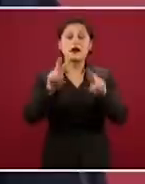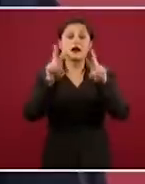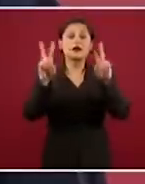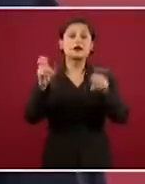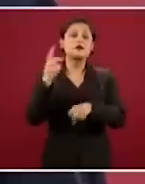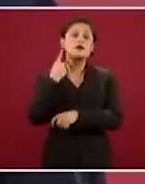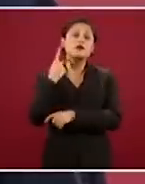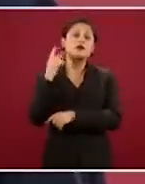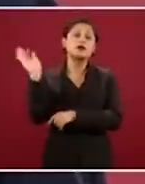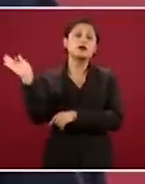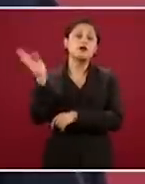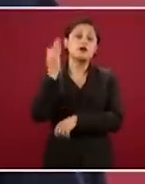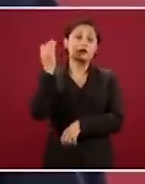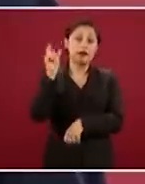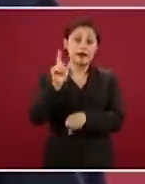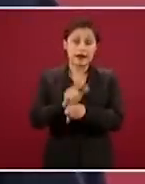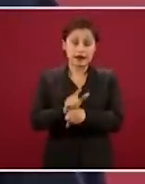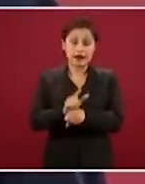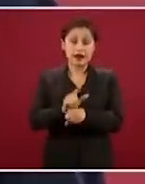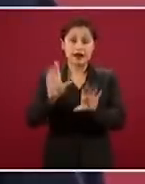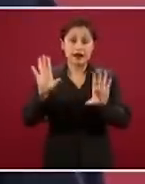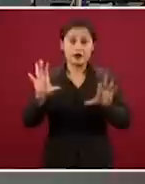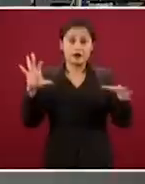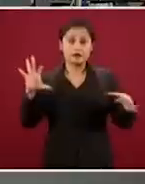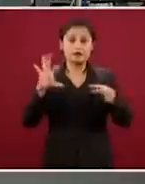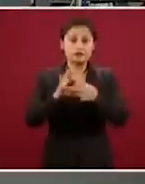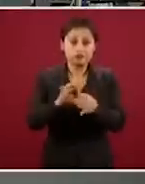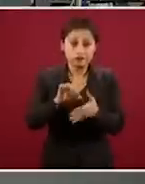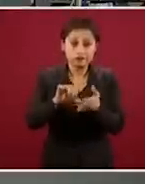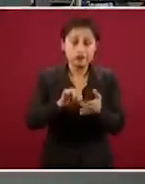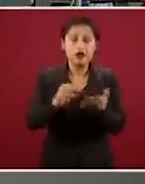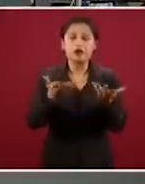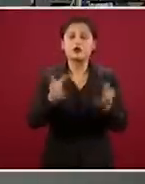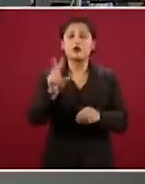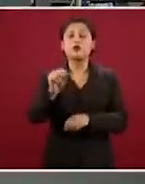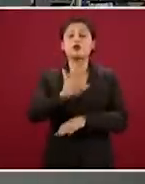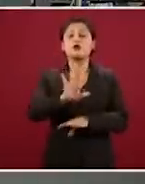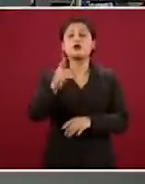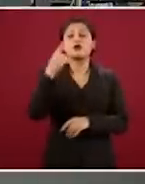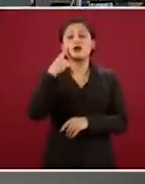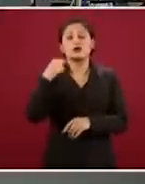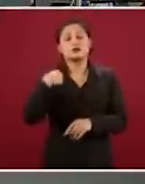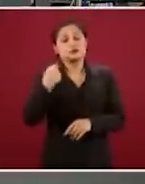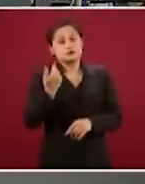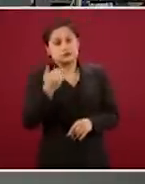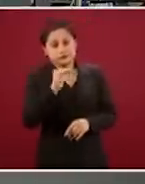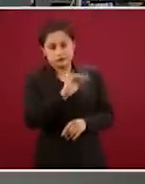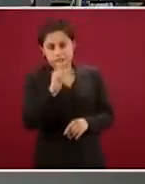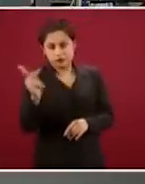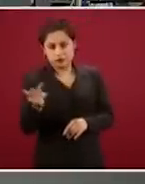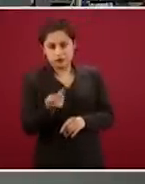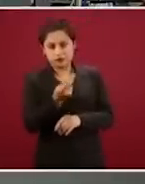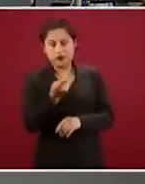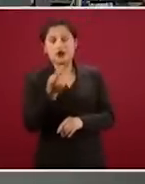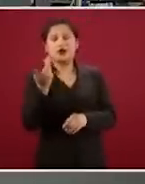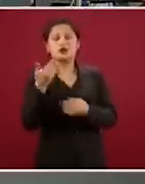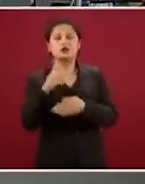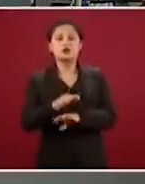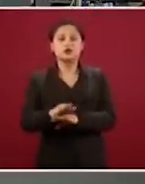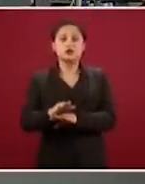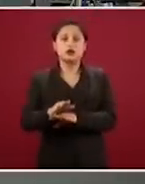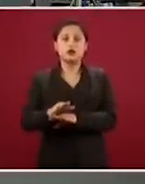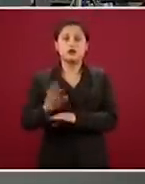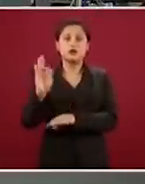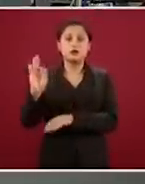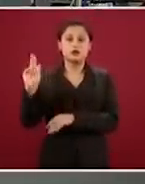político centralista. Bueno, me refiero a lo de seguridad pública, a la Secretaría. Sí, en general. En general, todo ahí tiene. Sí,